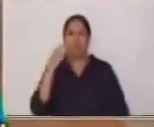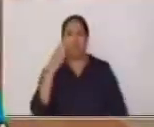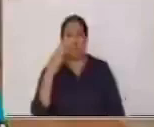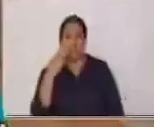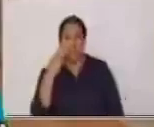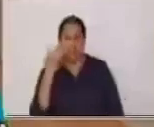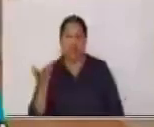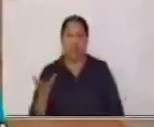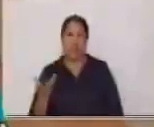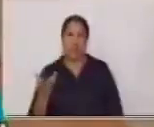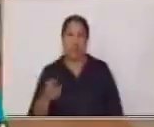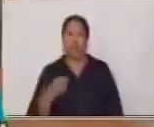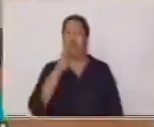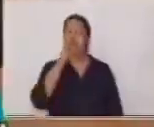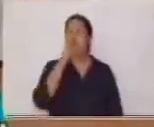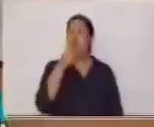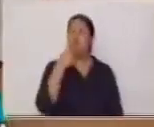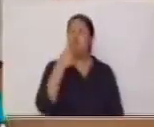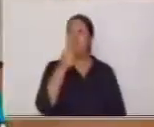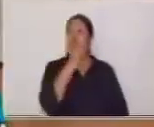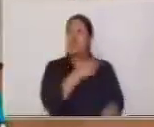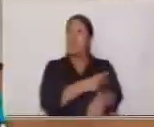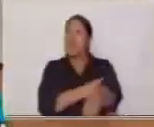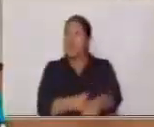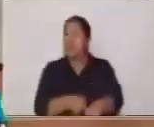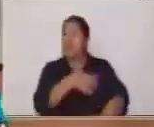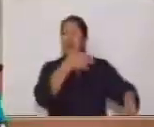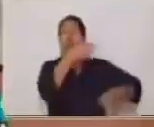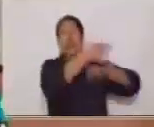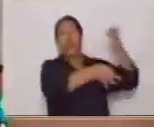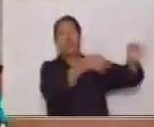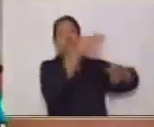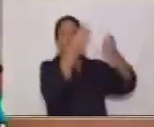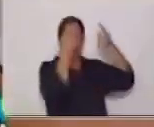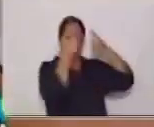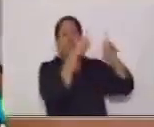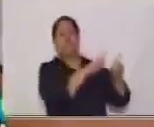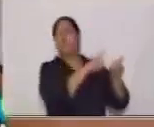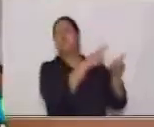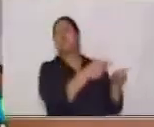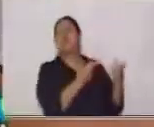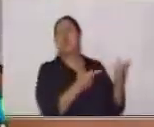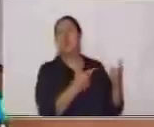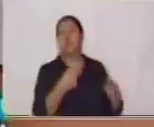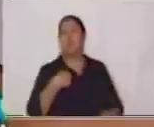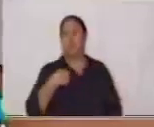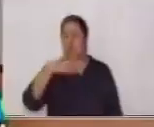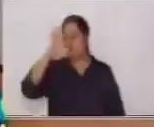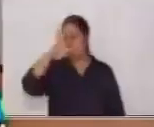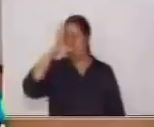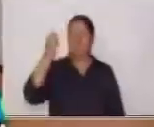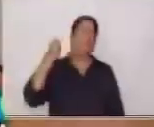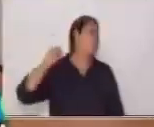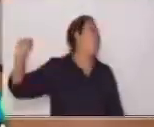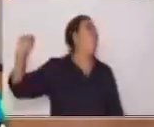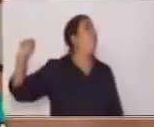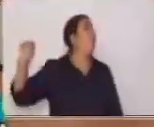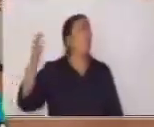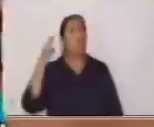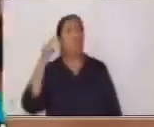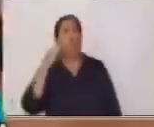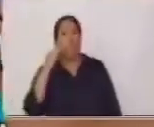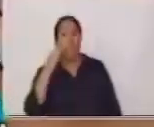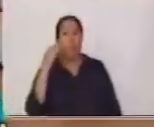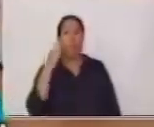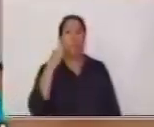frase? Tú vas a narrarle a alguien en casa qué te sucedió el día que desobedeciste a tus padres. Creo que a